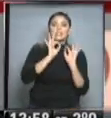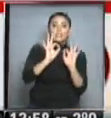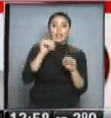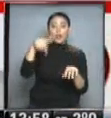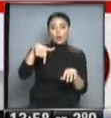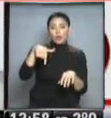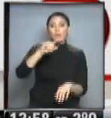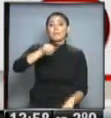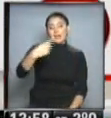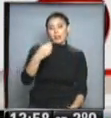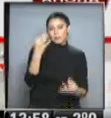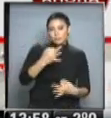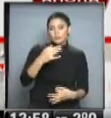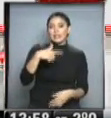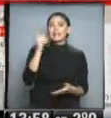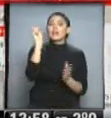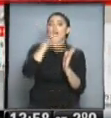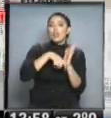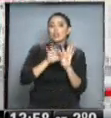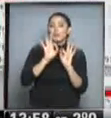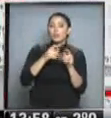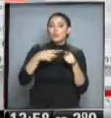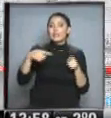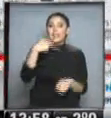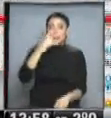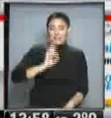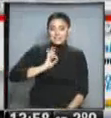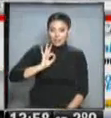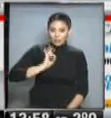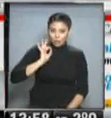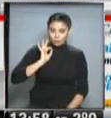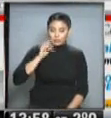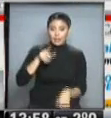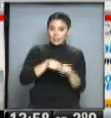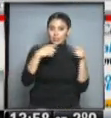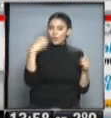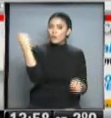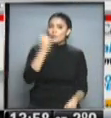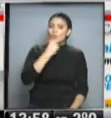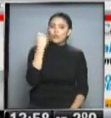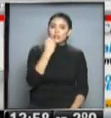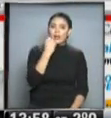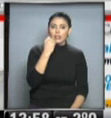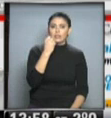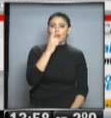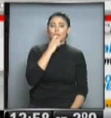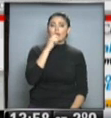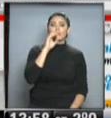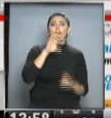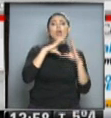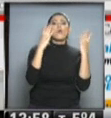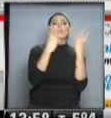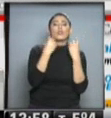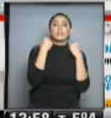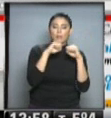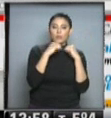hora de hoy o en el día de mañana para cerrar un contrato por 3 años hablamos de diarios importantes como marca como el Mundo Deportivo